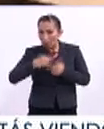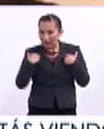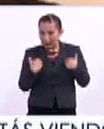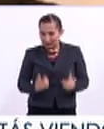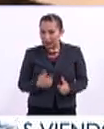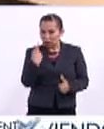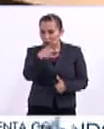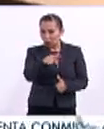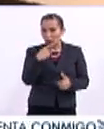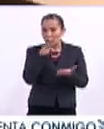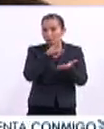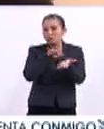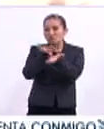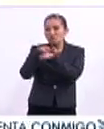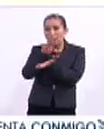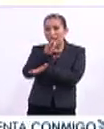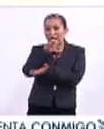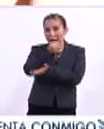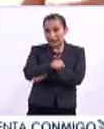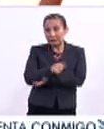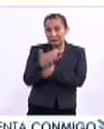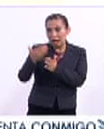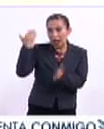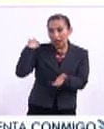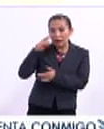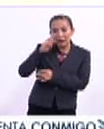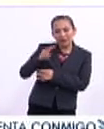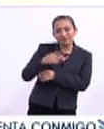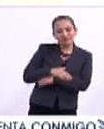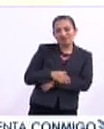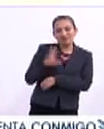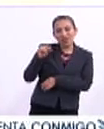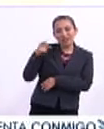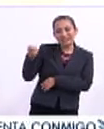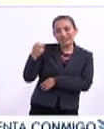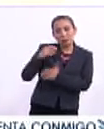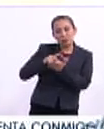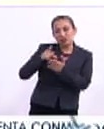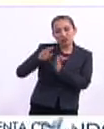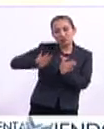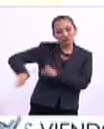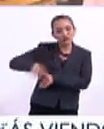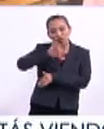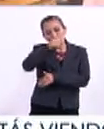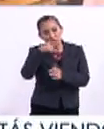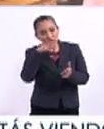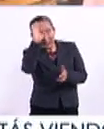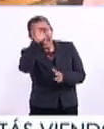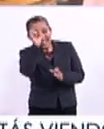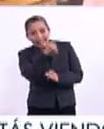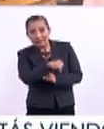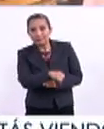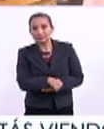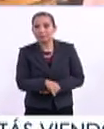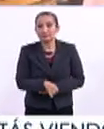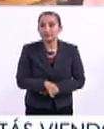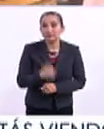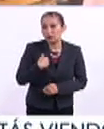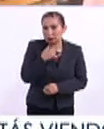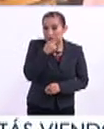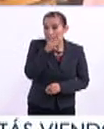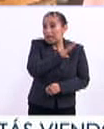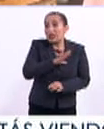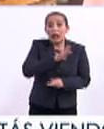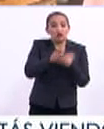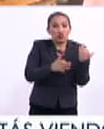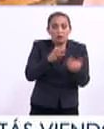humanidades. Sí. Bueno, ya incorporado, ¿eh? De todos modos lo ven y dicen, no, ese no le hacemos caso. Seguimos por acá. Bueno, mira, yo tampoco puedo hablar en